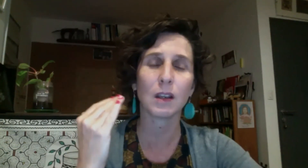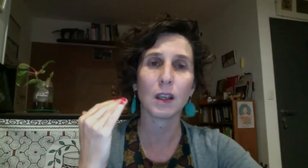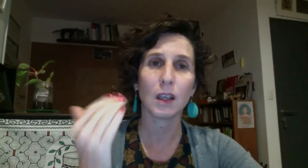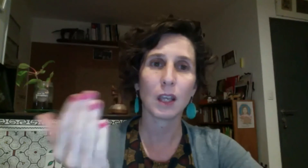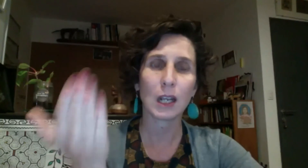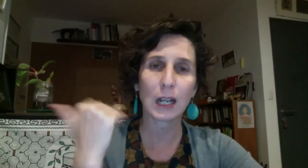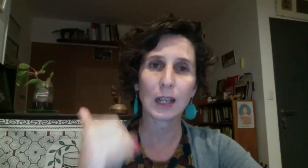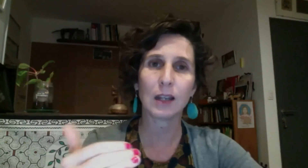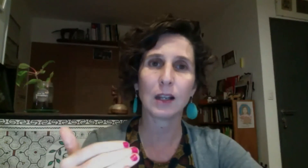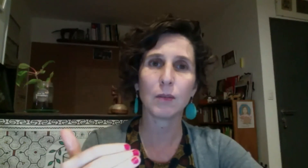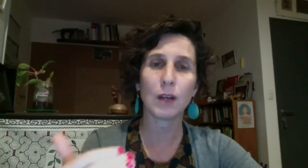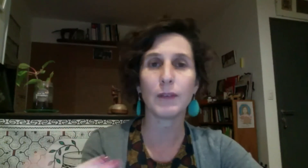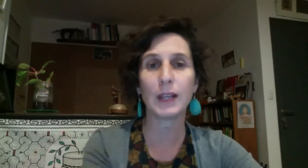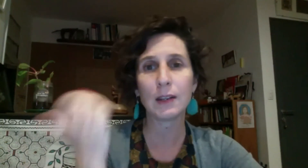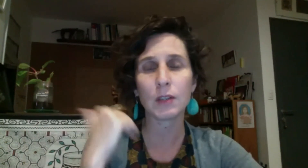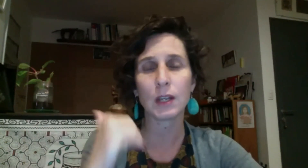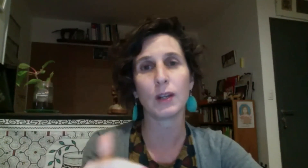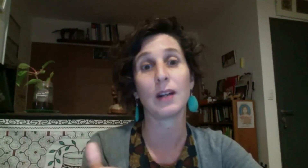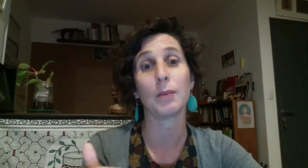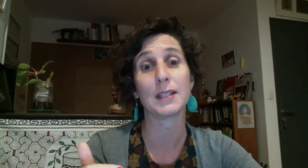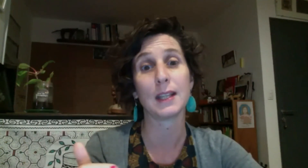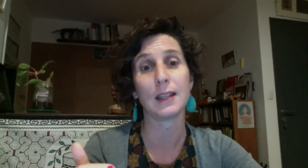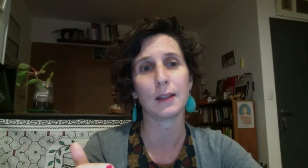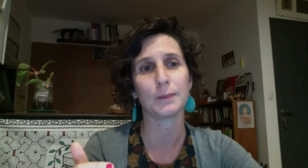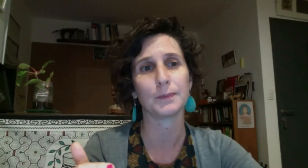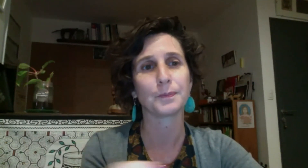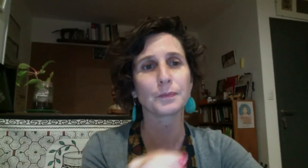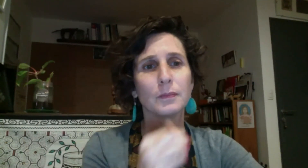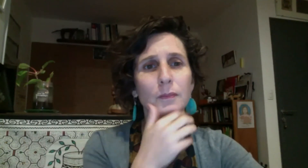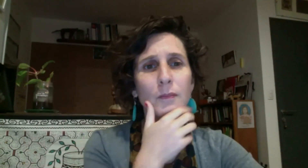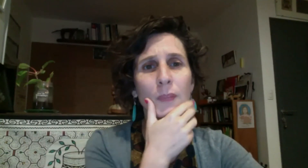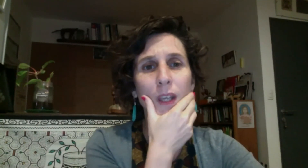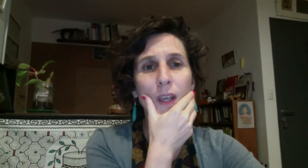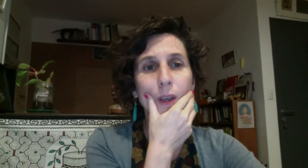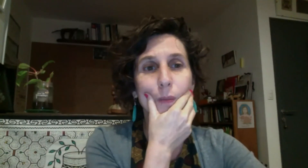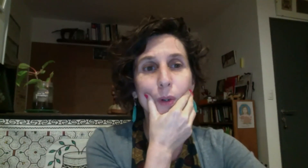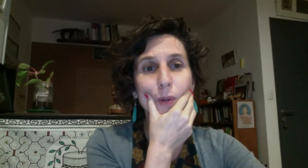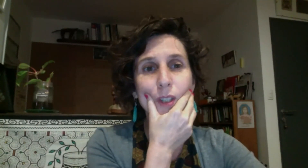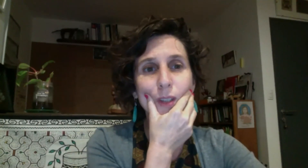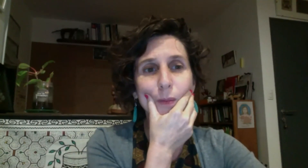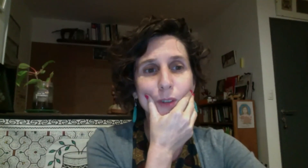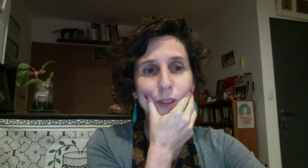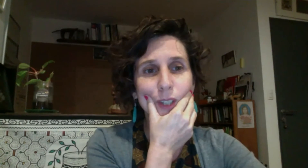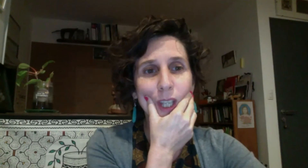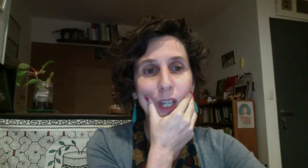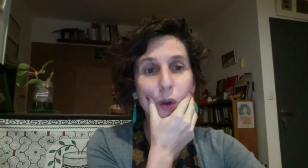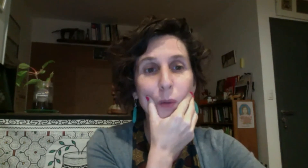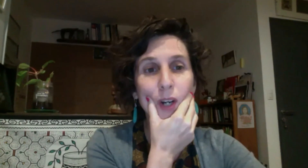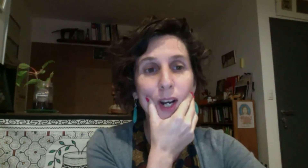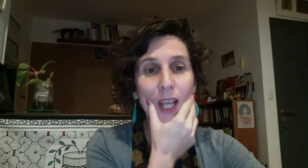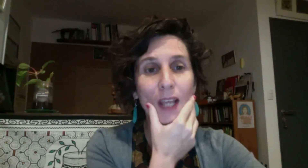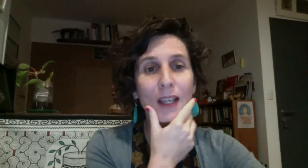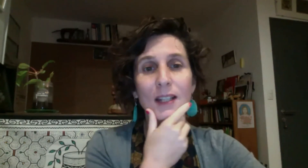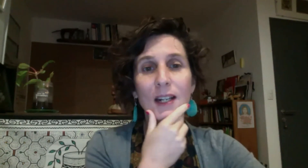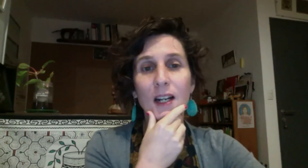en el felino y en lo que representa. Por último, ¿cómo creen que es la relación de